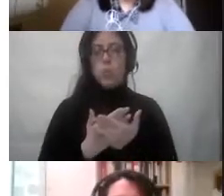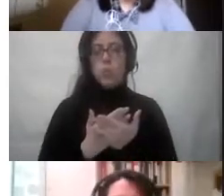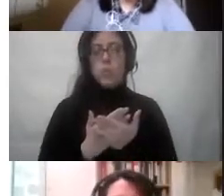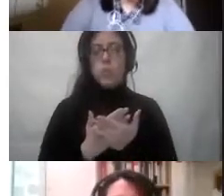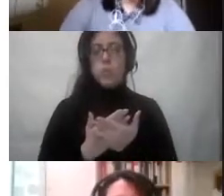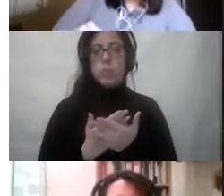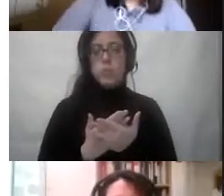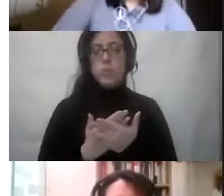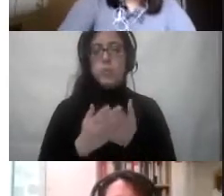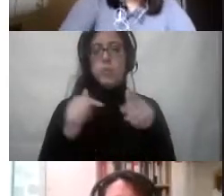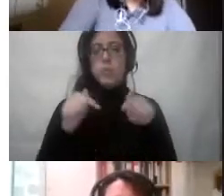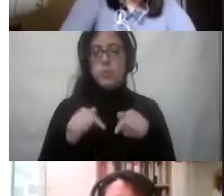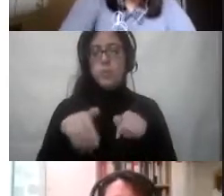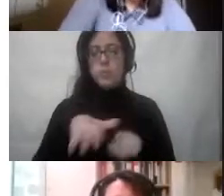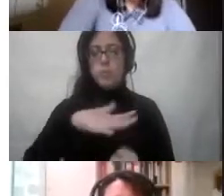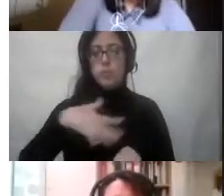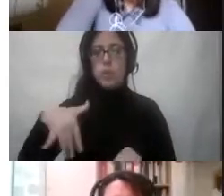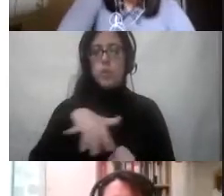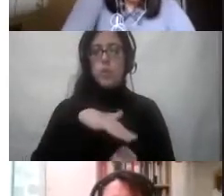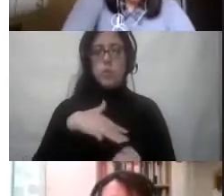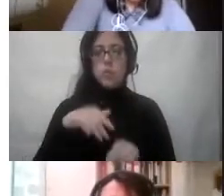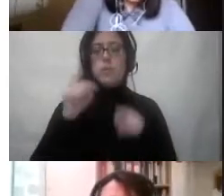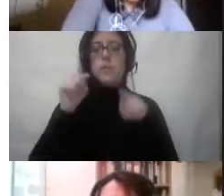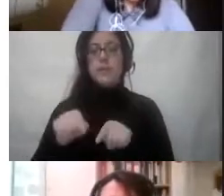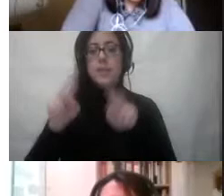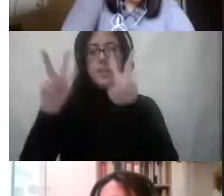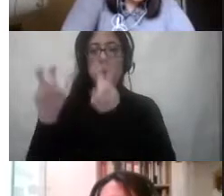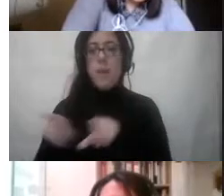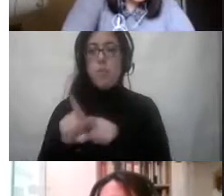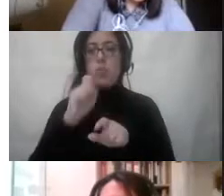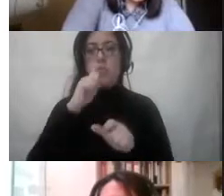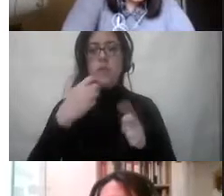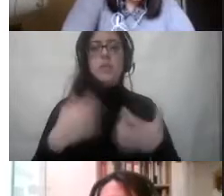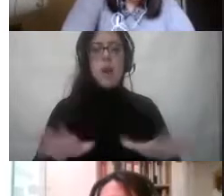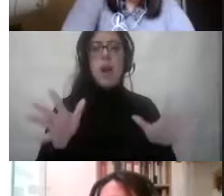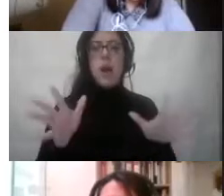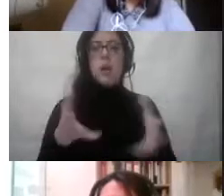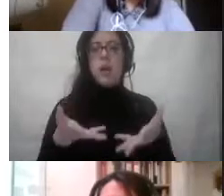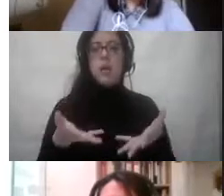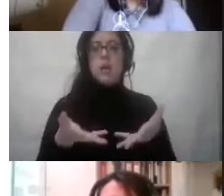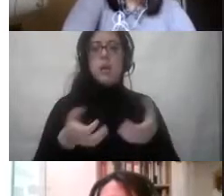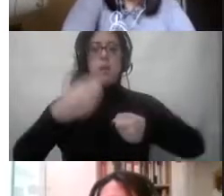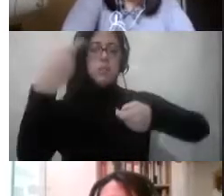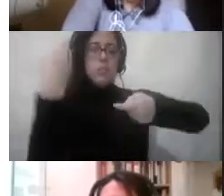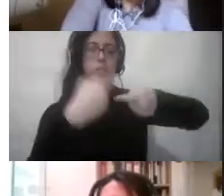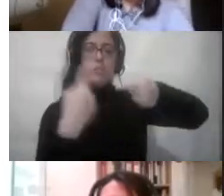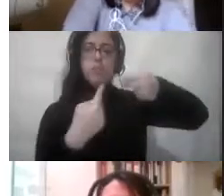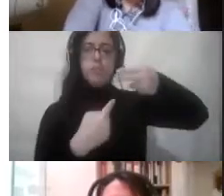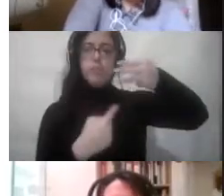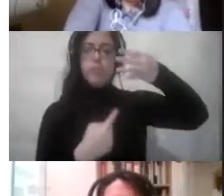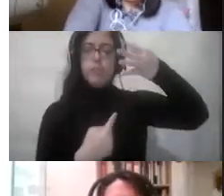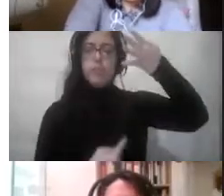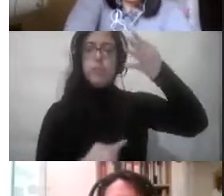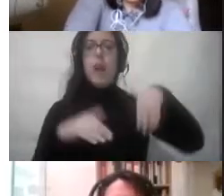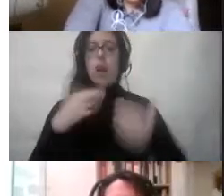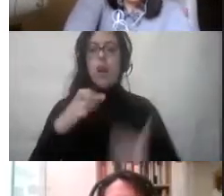este periodo. Y al respecto hicimos una agrupación de estas temáticas que Patti va a comentar.